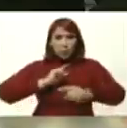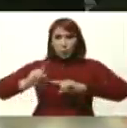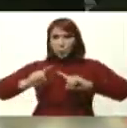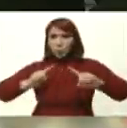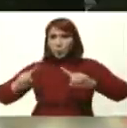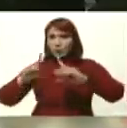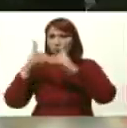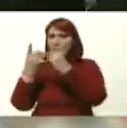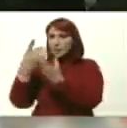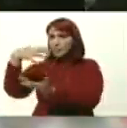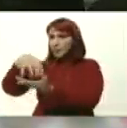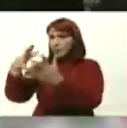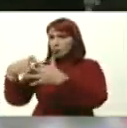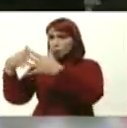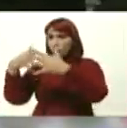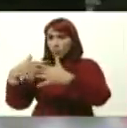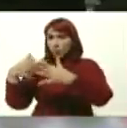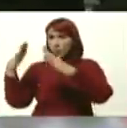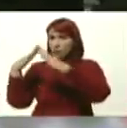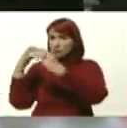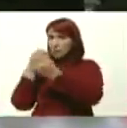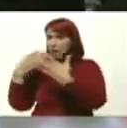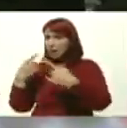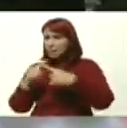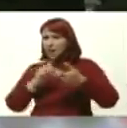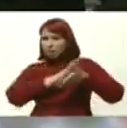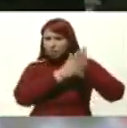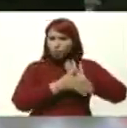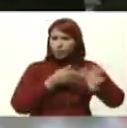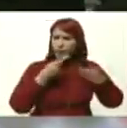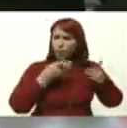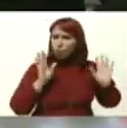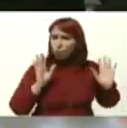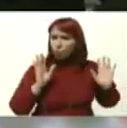el Departamento de Estado, le ha dado la Casa Blanca para destruir el diálogo.